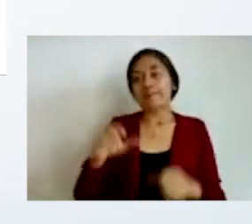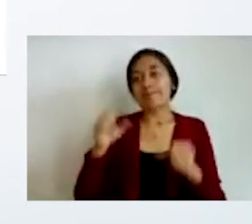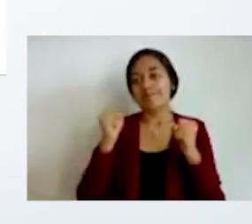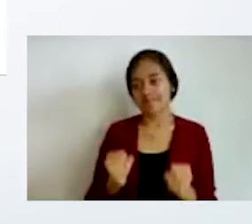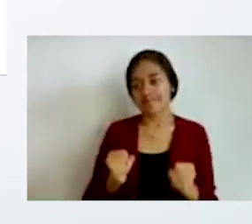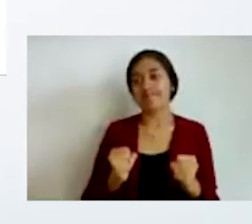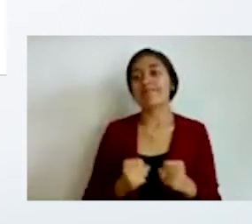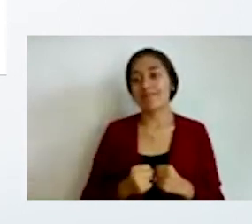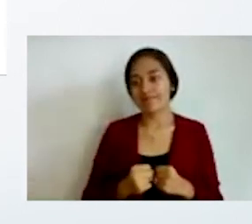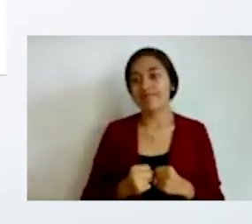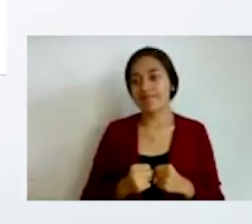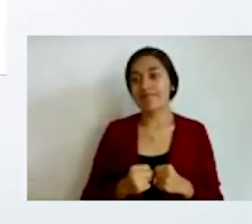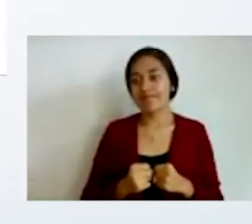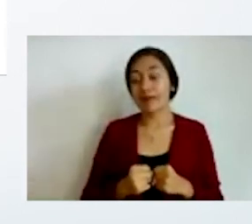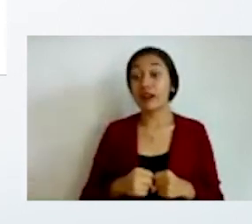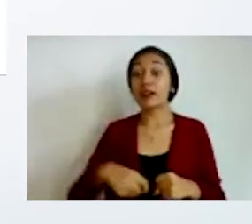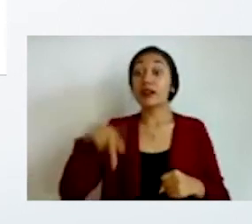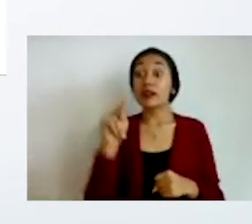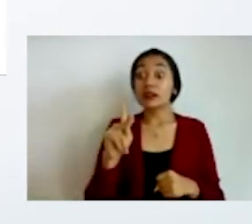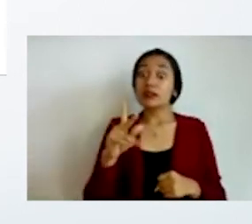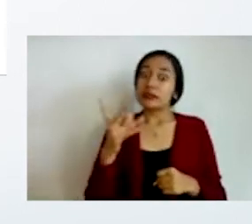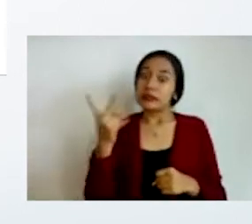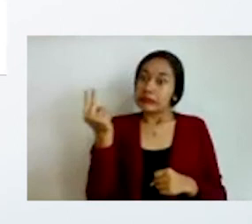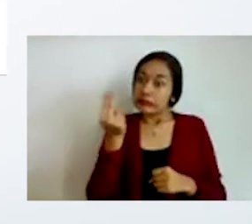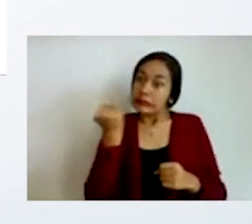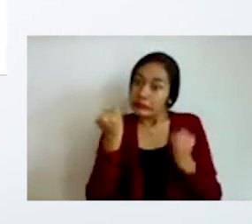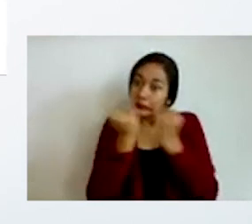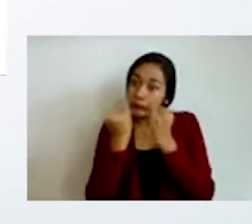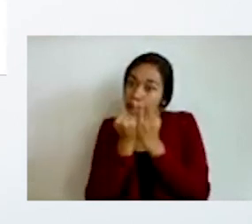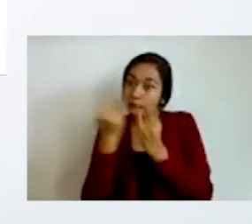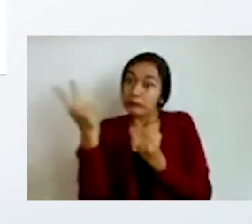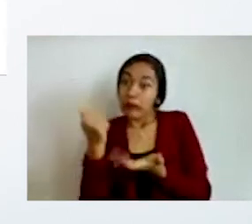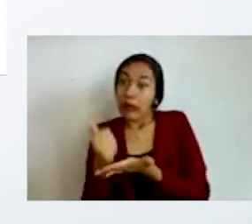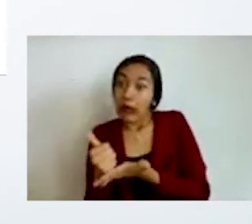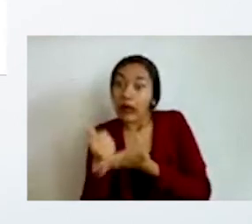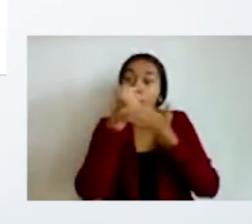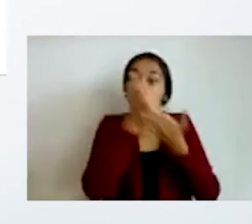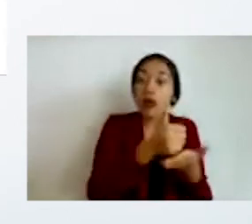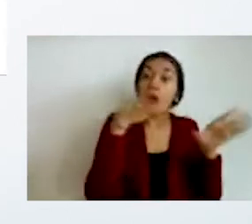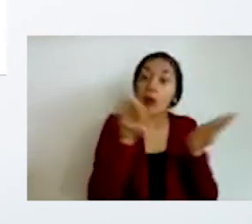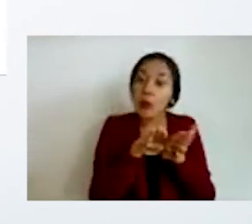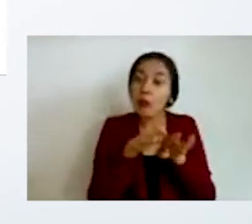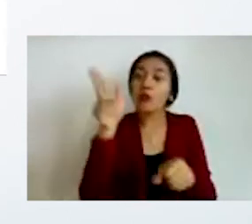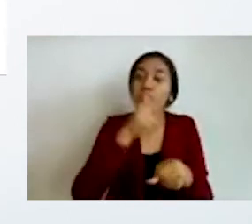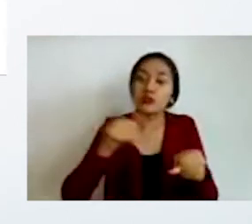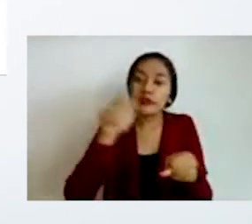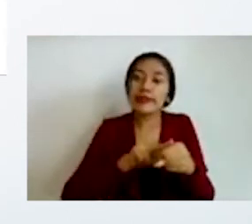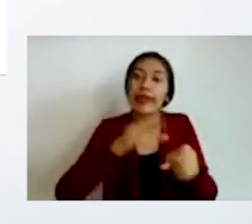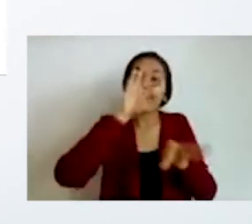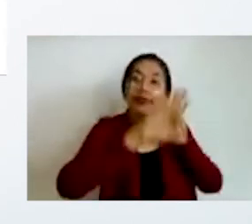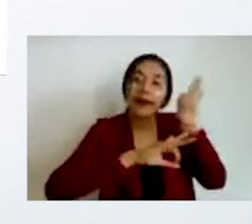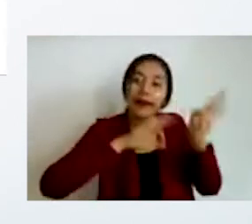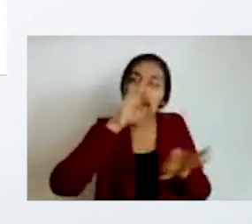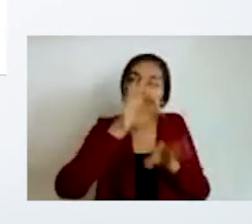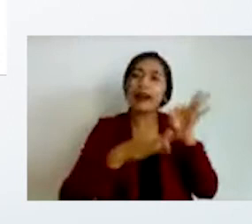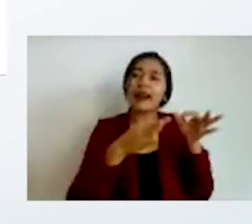qué tan efectivos sean los manejos que le podemos dar a las personas enfermas, es decir, los tratamientos. Si